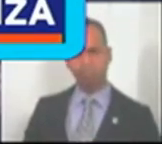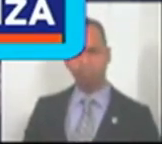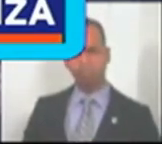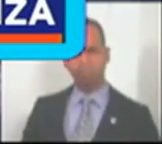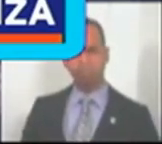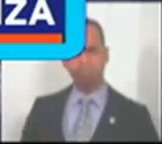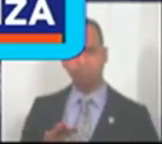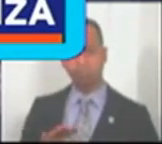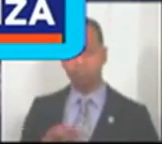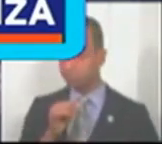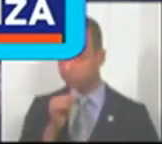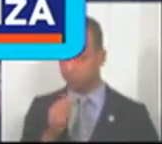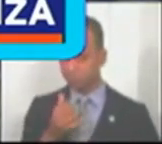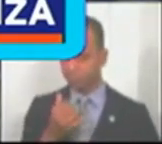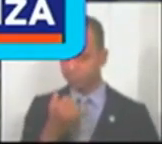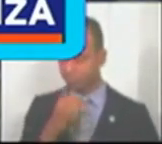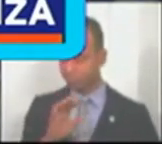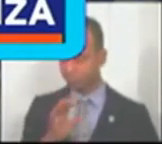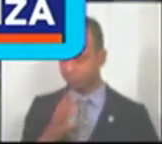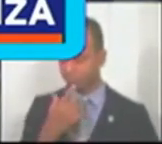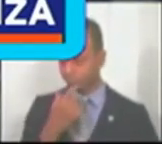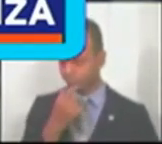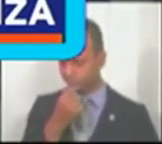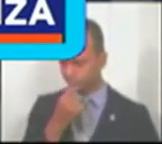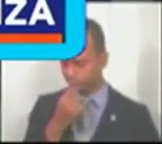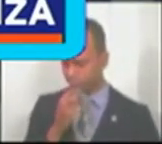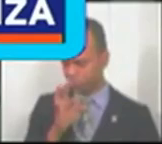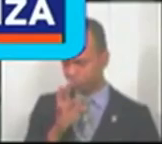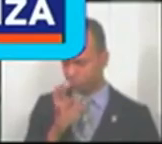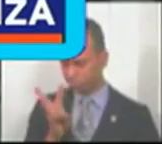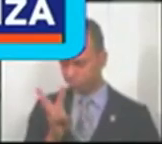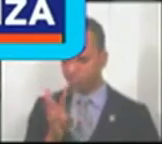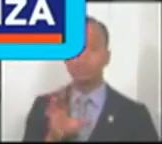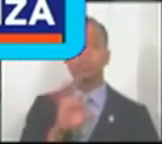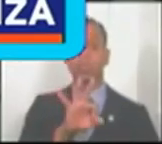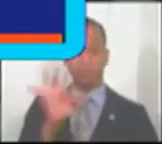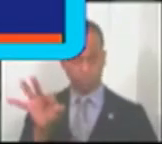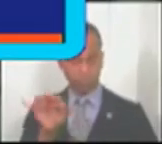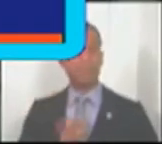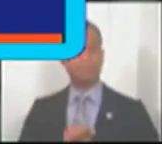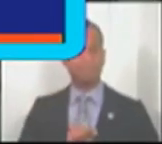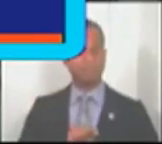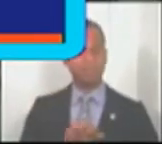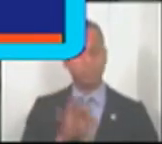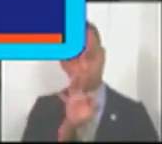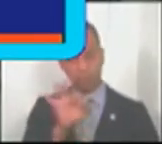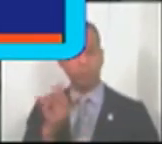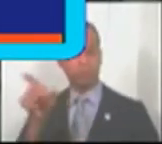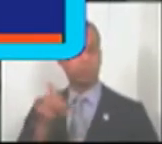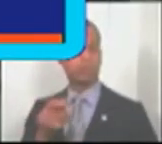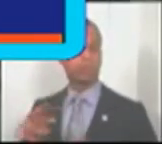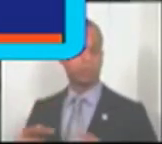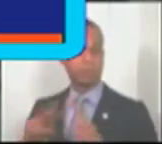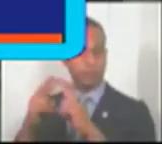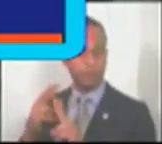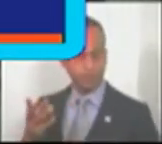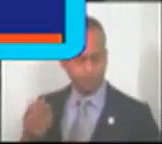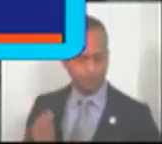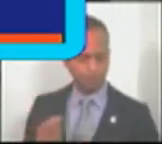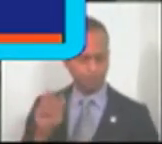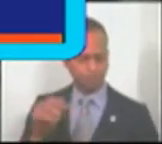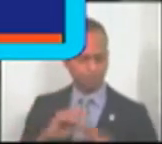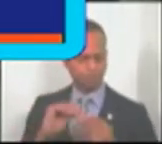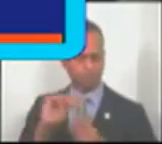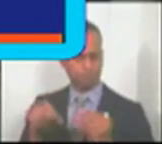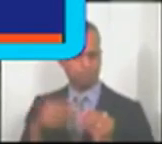no me quiero equivocar la fecha, yo salí en el 96, en el 99, en París, hablando de ese fenómeno